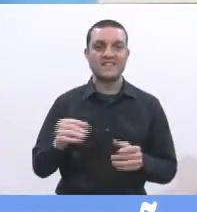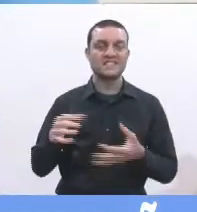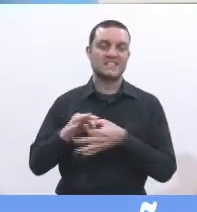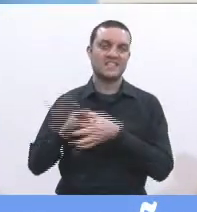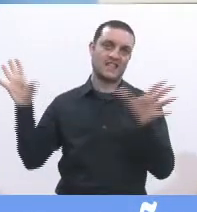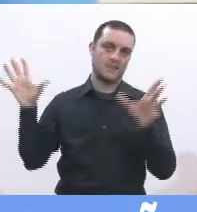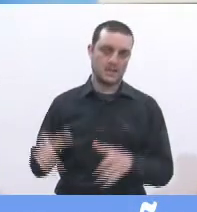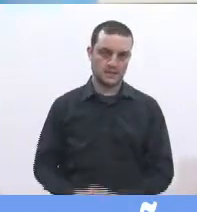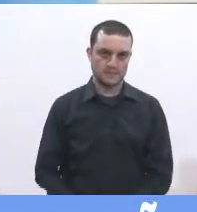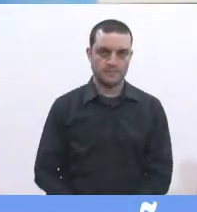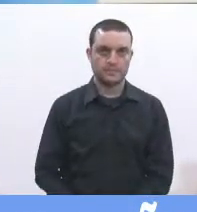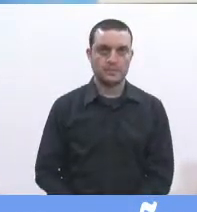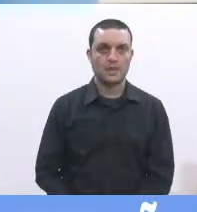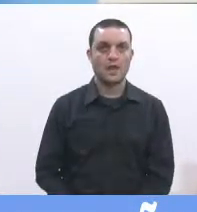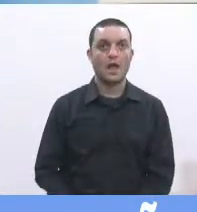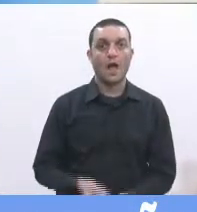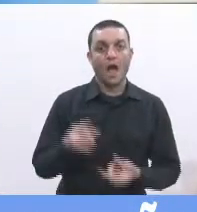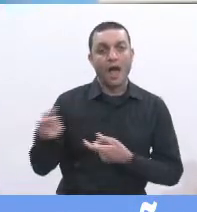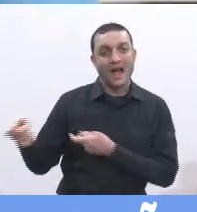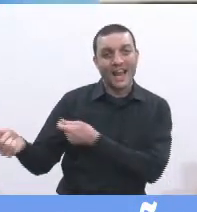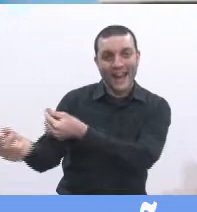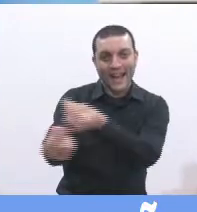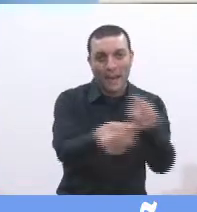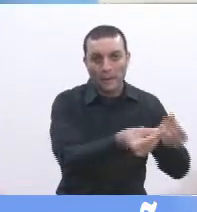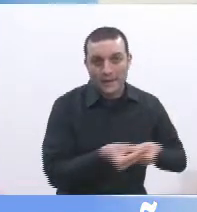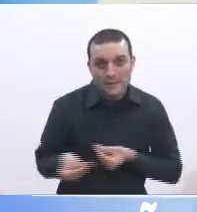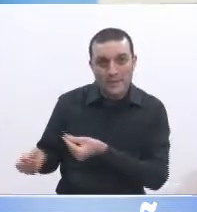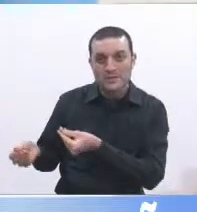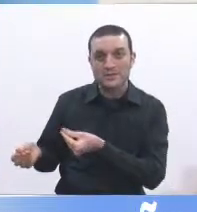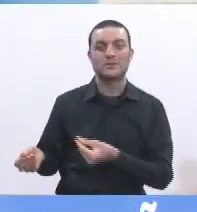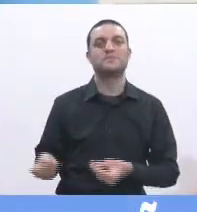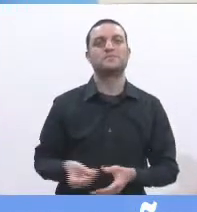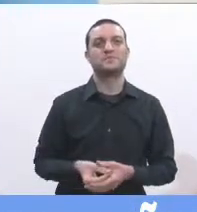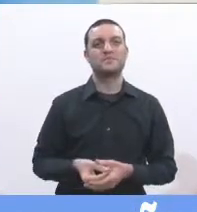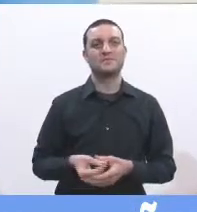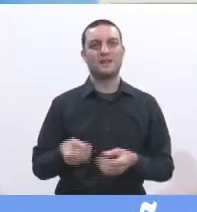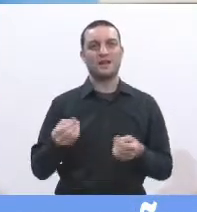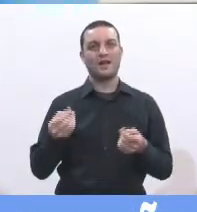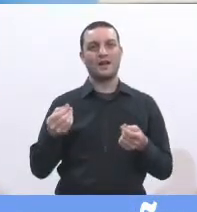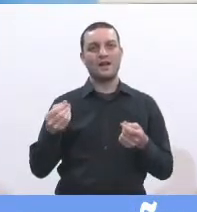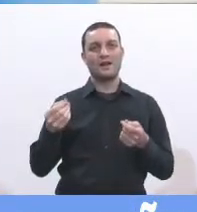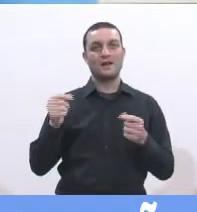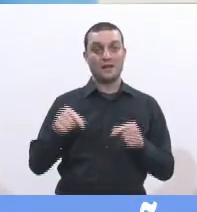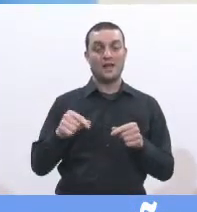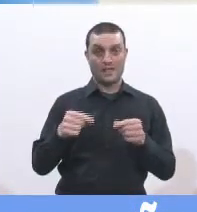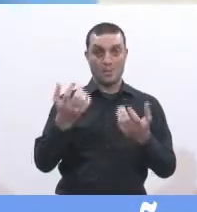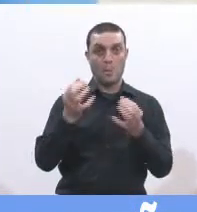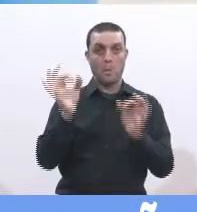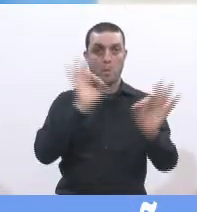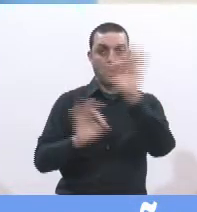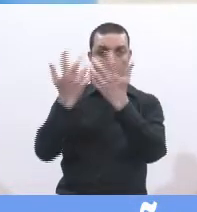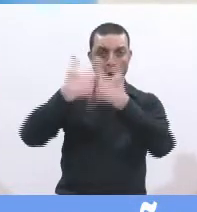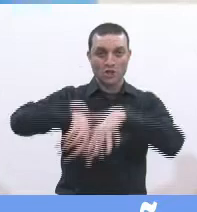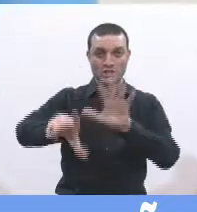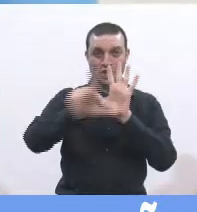En el presupuesto, mire, si no quisieran socavar eso, es simple. Si este proyecto de ley que manifiesta que